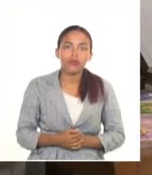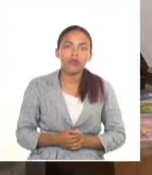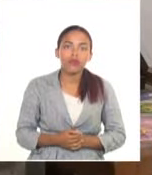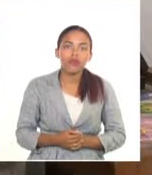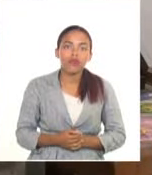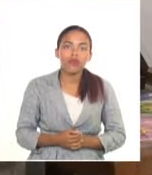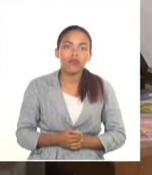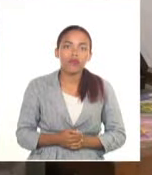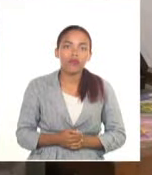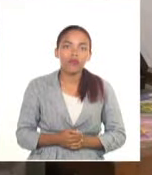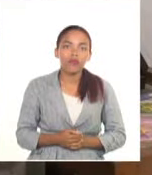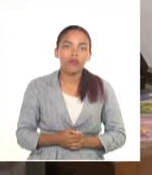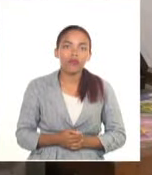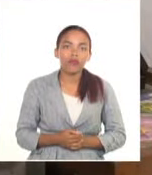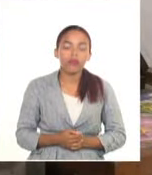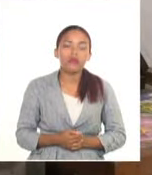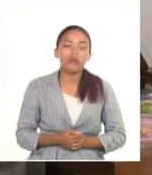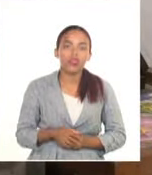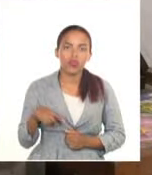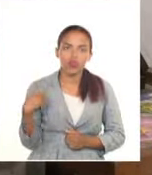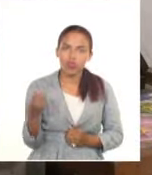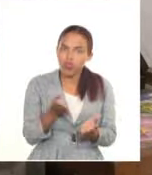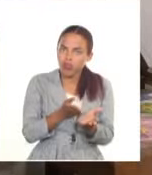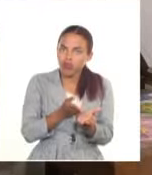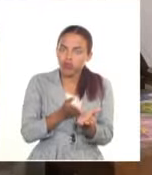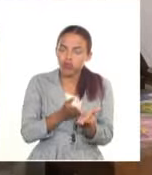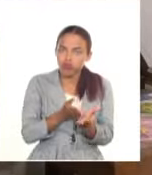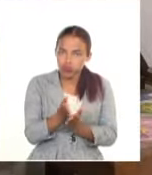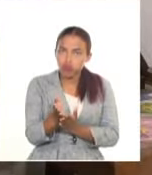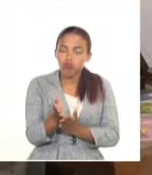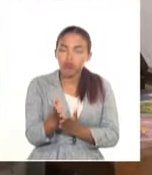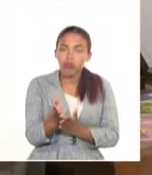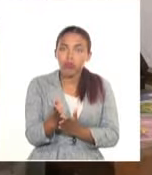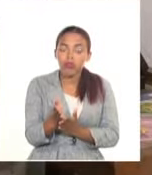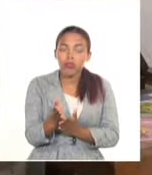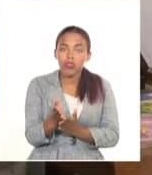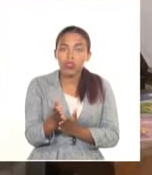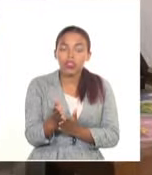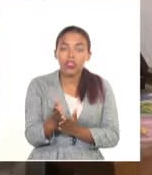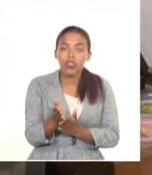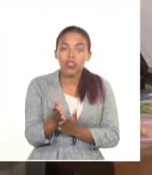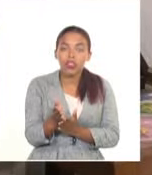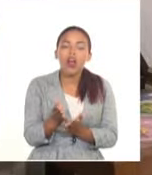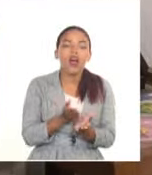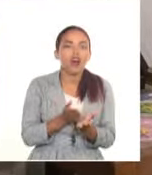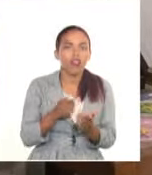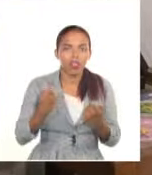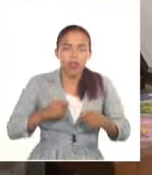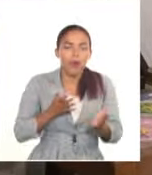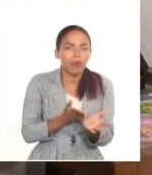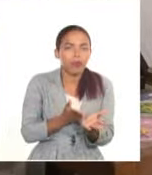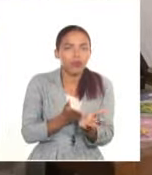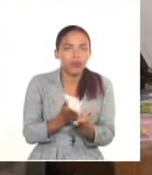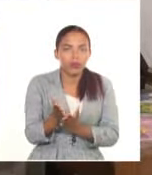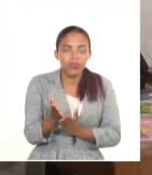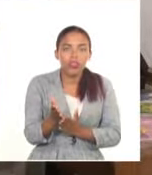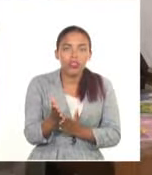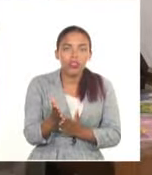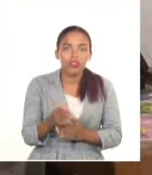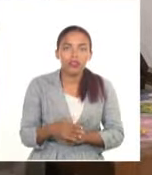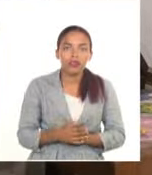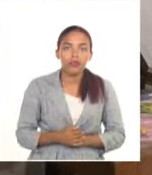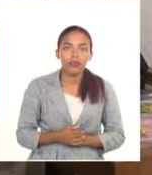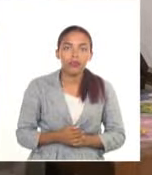primer combate. Vamos a tener una baja antes de tener el primer combate, no puede ser, y aparte de eso, un compañero que tiene que ir. Todos